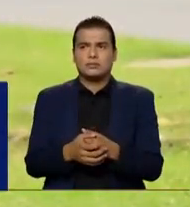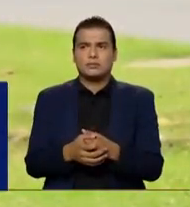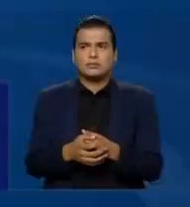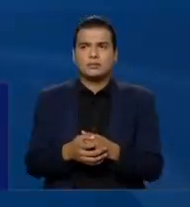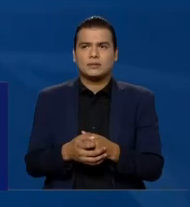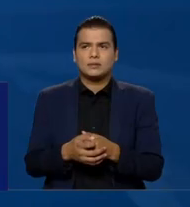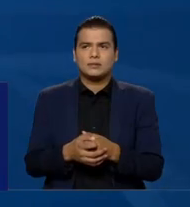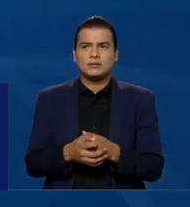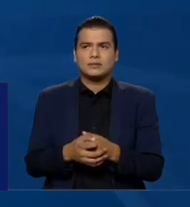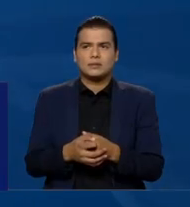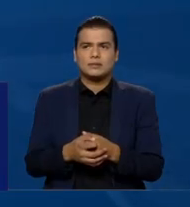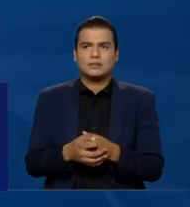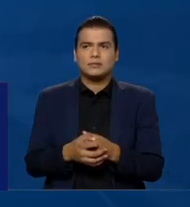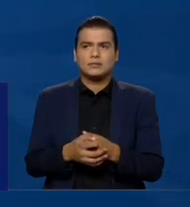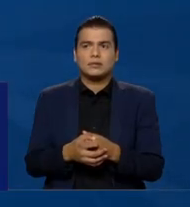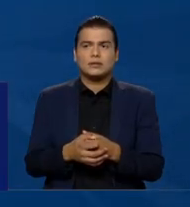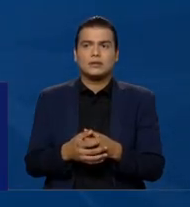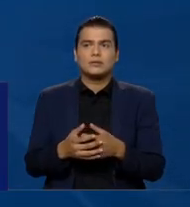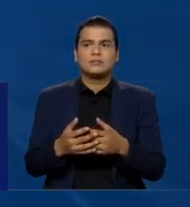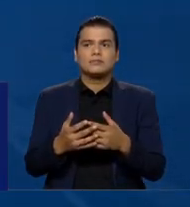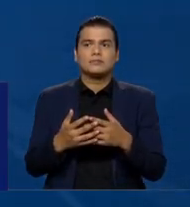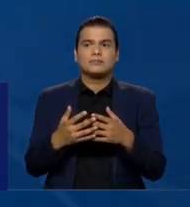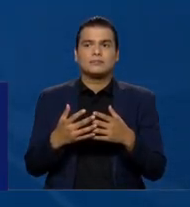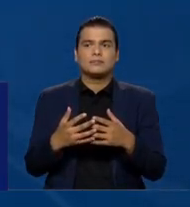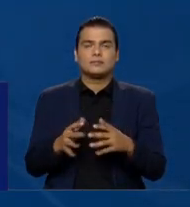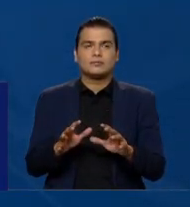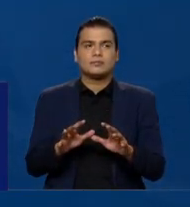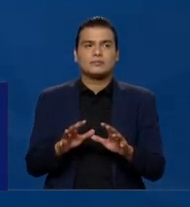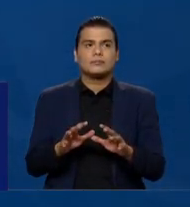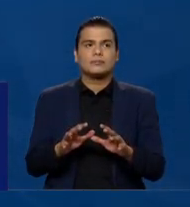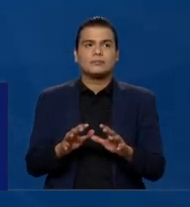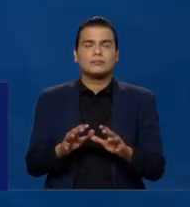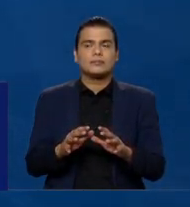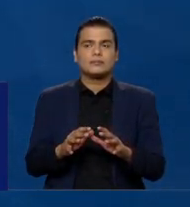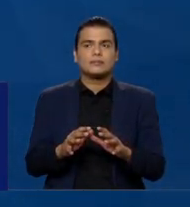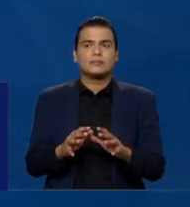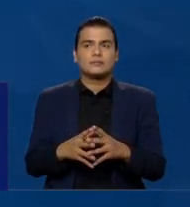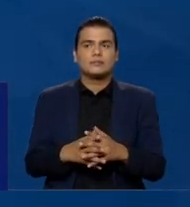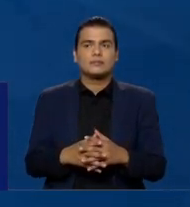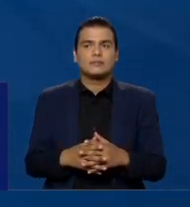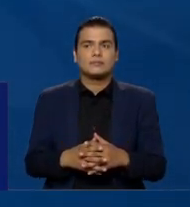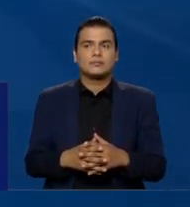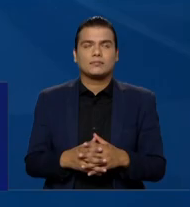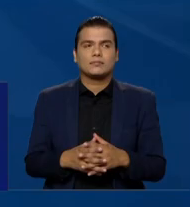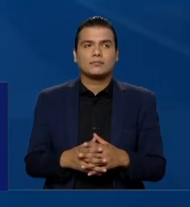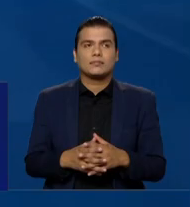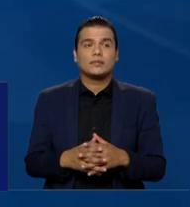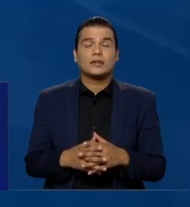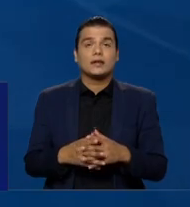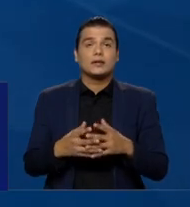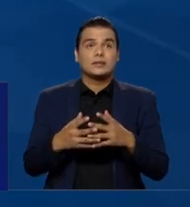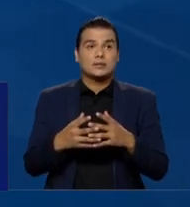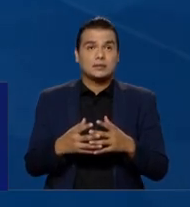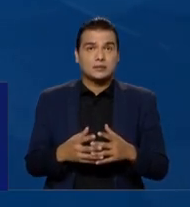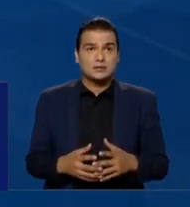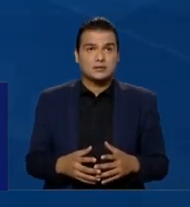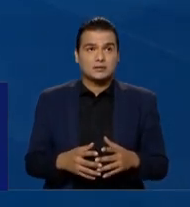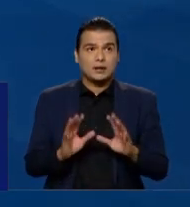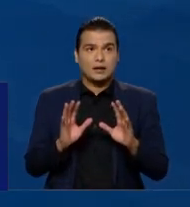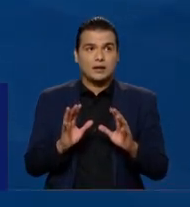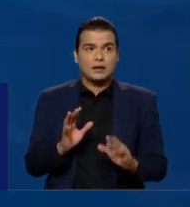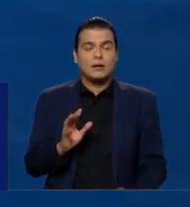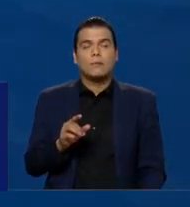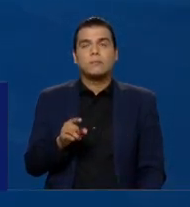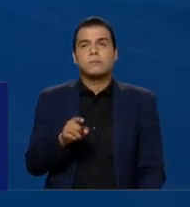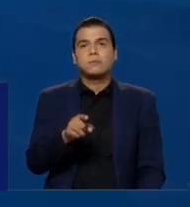asesinadas en el norte del departamento del Cauca. Según se ha indicado por parte de las autoridades competentes, 3 personas que se movilizan en un